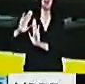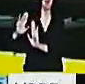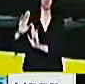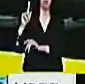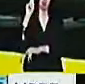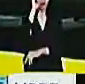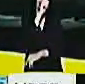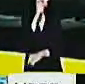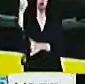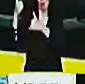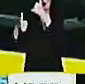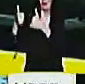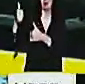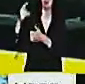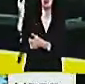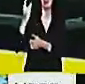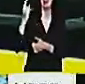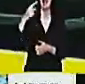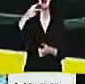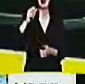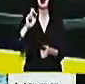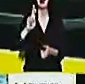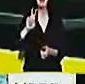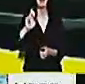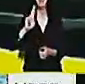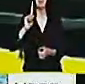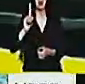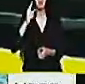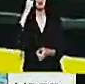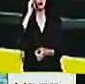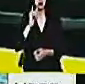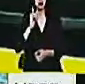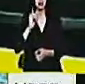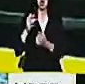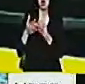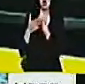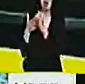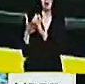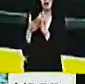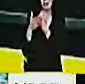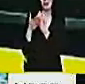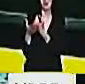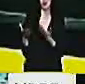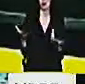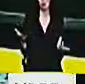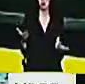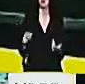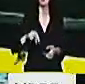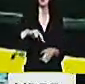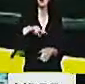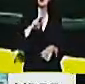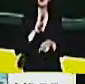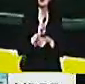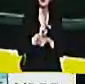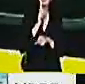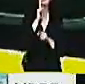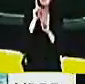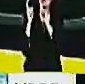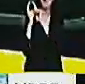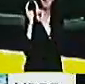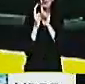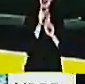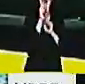para nosotros competir con Harvard, pero simplemente hacemos la colaboración con distintas universidades en otros lugares. Nuestros académicos tienen redes, nuestros